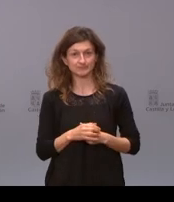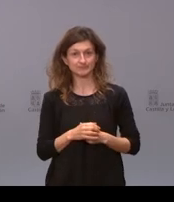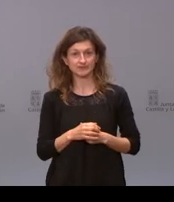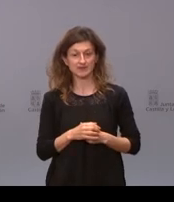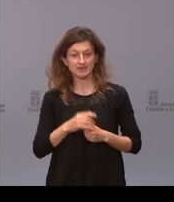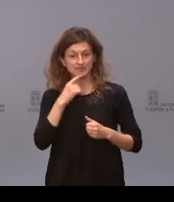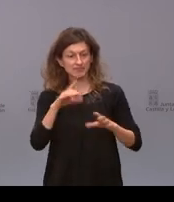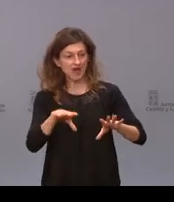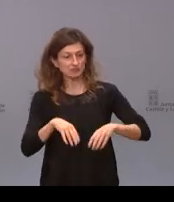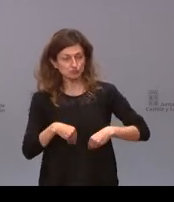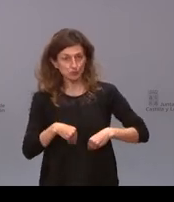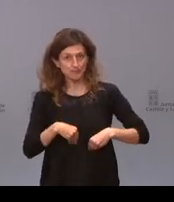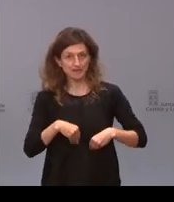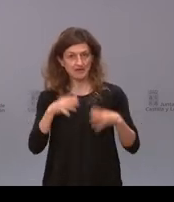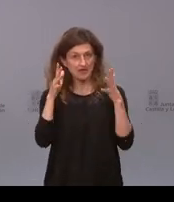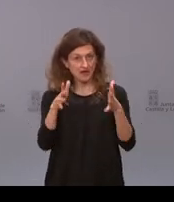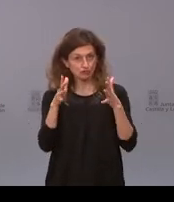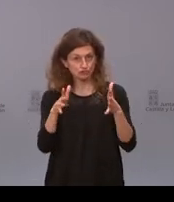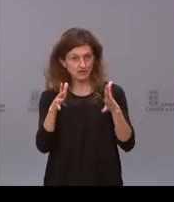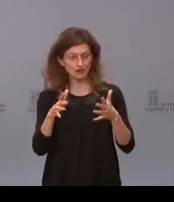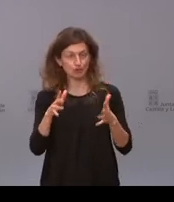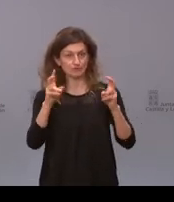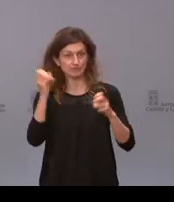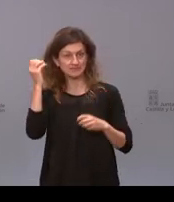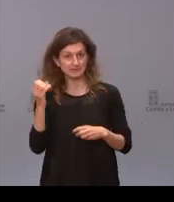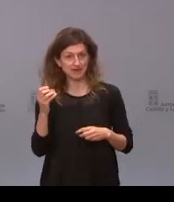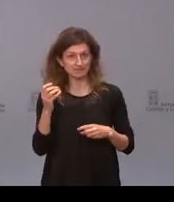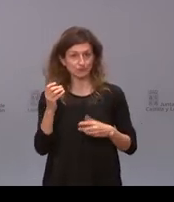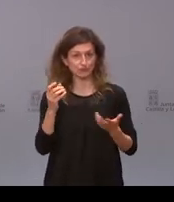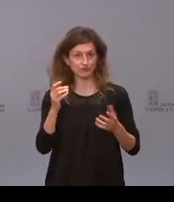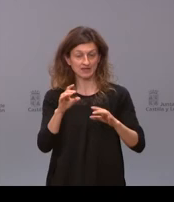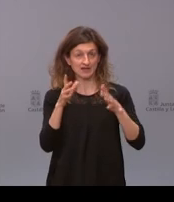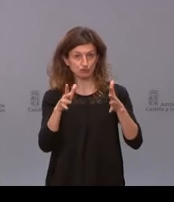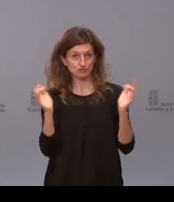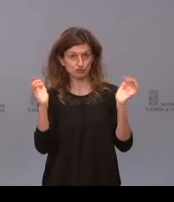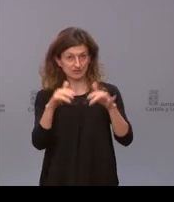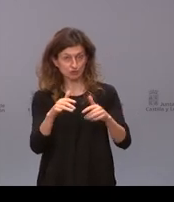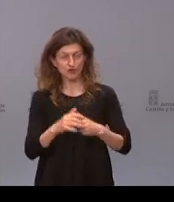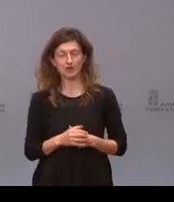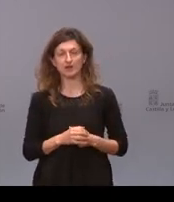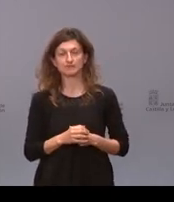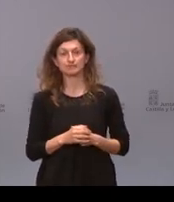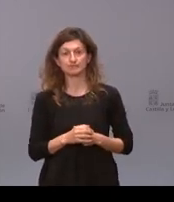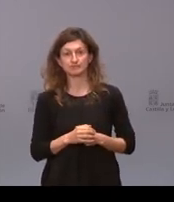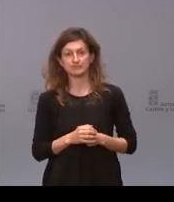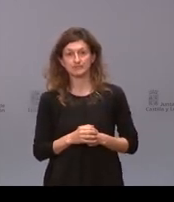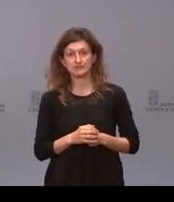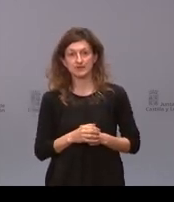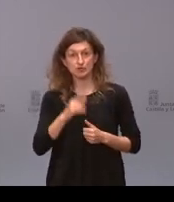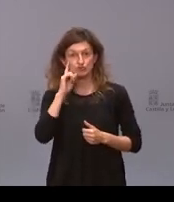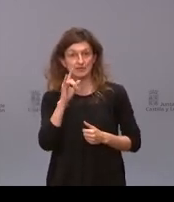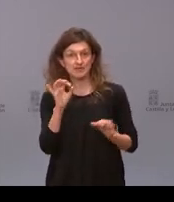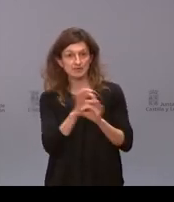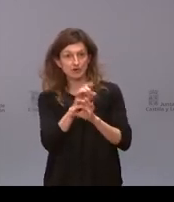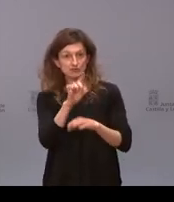que asume las recomendaciones del semáforo del consejo interritorial corríjame si me equivoco yo según los